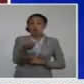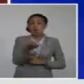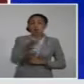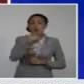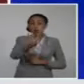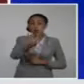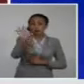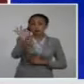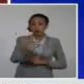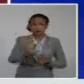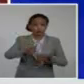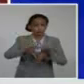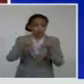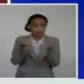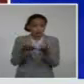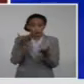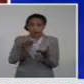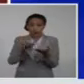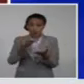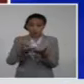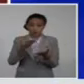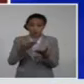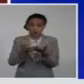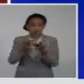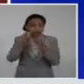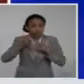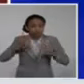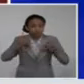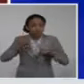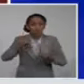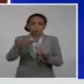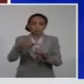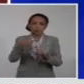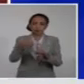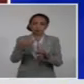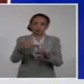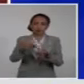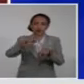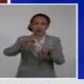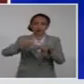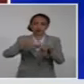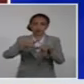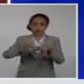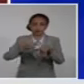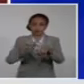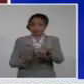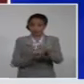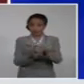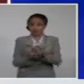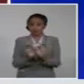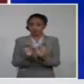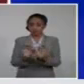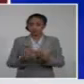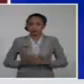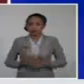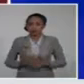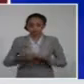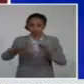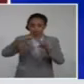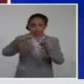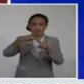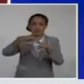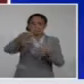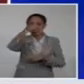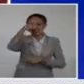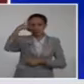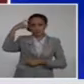de todas las muestras que se estudiaron resultaron positivas a la COVID. Le sigue Santi Espíritus con